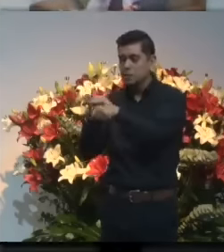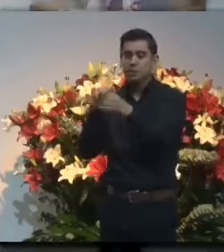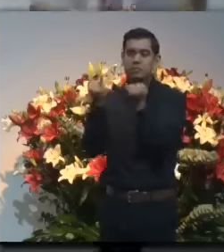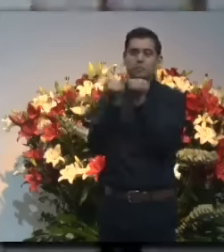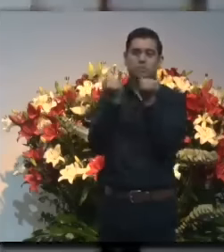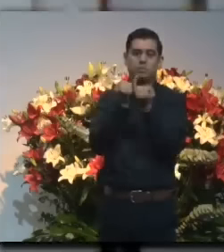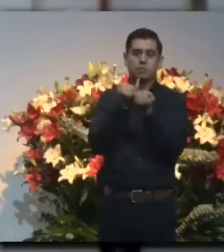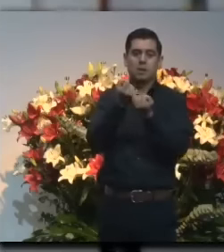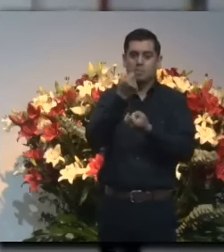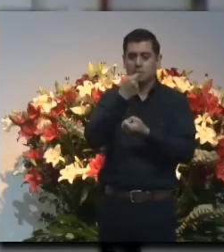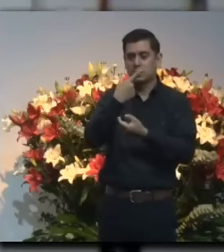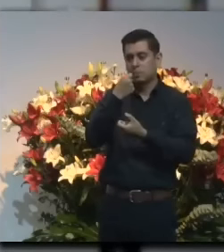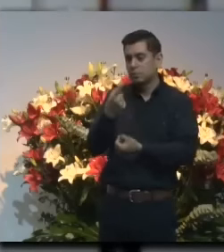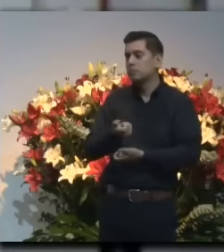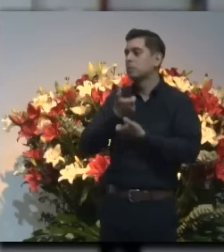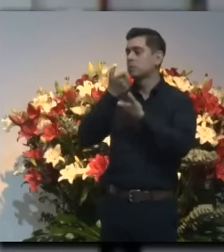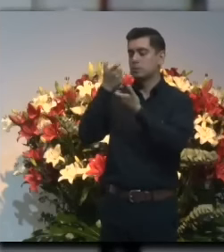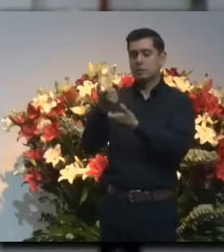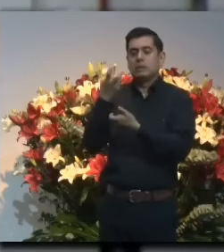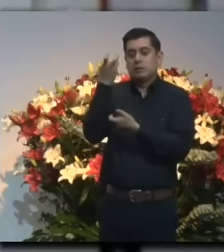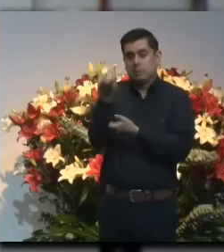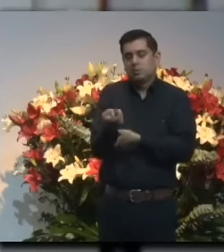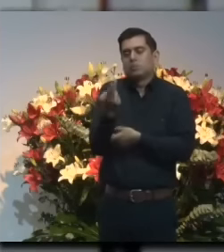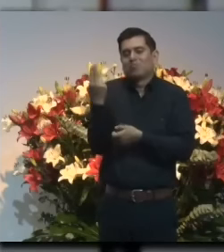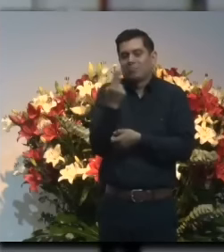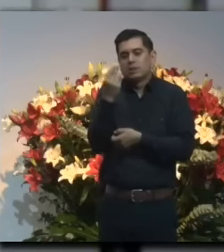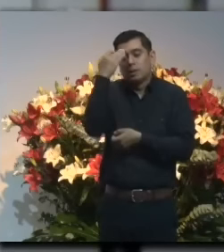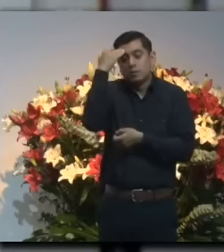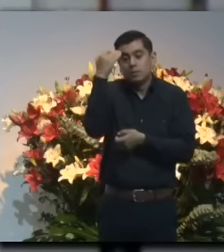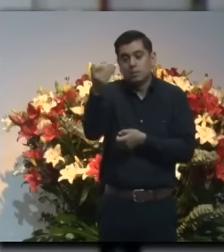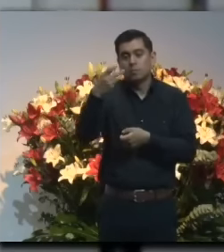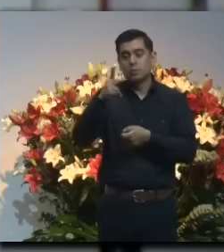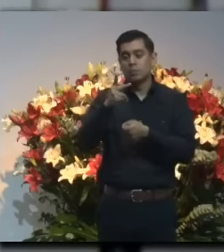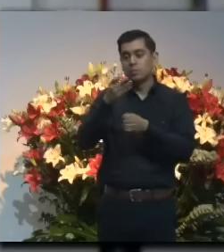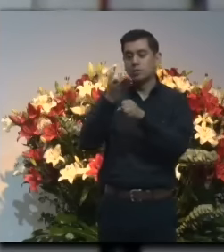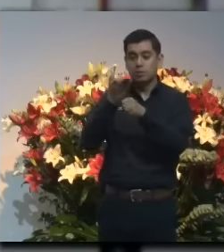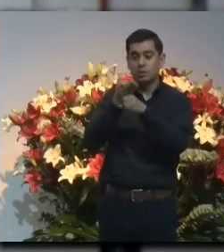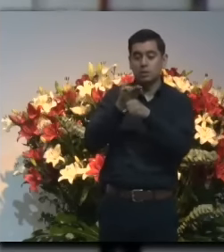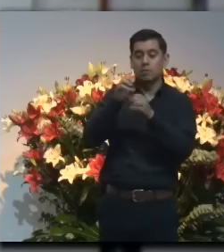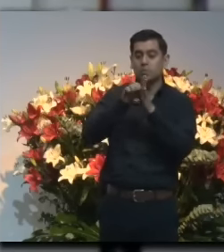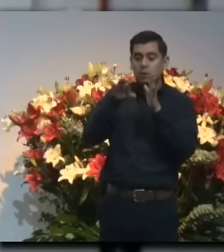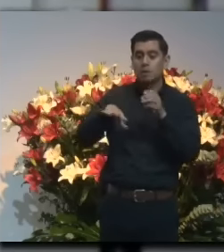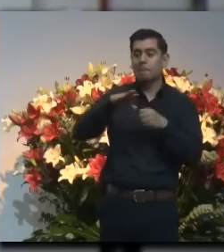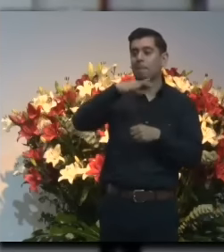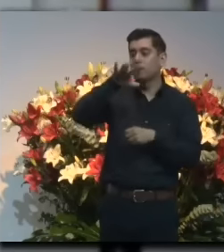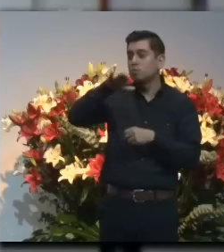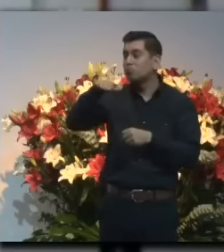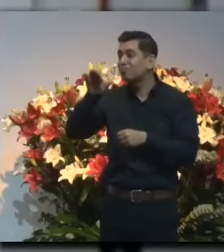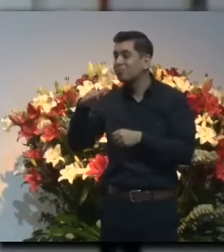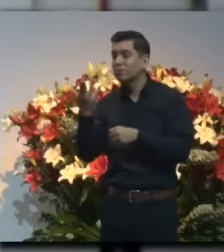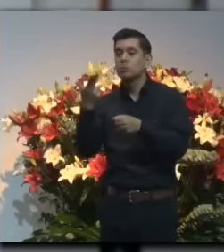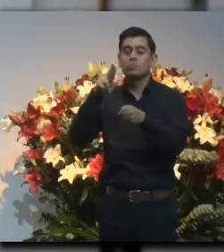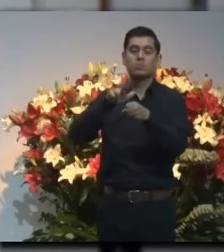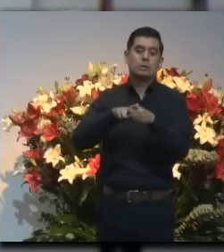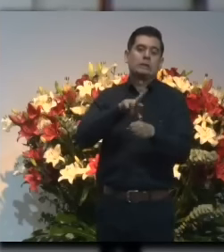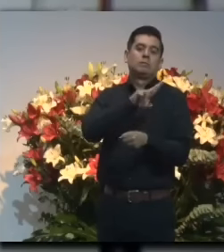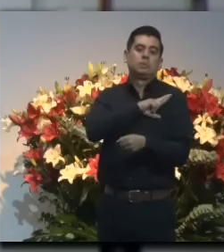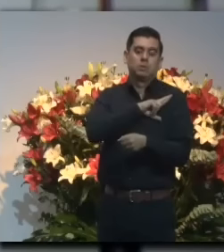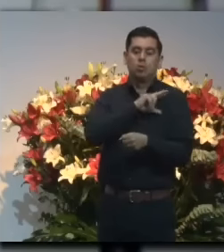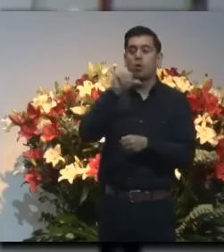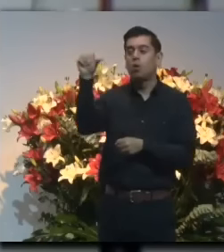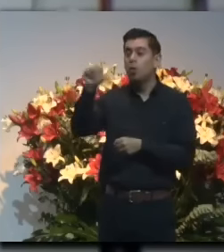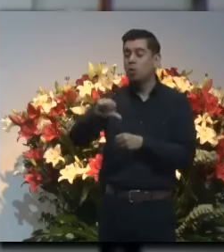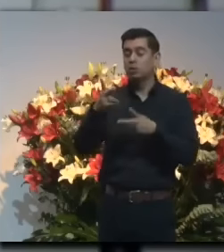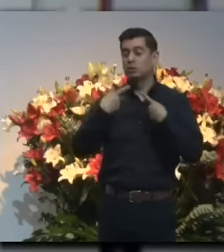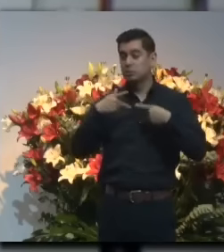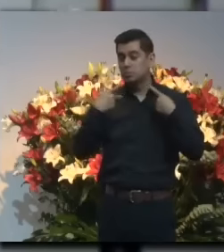medicamentos, y eso sí nos va a llevar un buen rato. Mientras tanto, la gente está yendo al sector privado con sus recursos. La gente hoy está gastando más